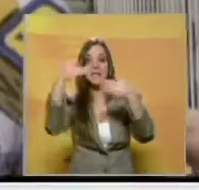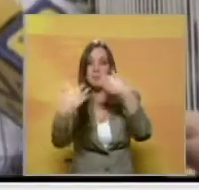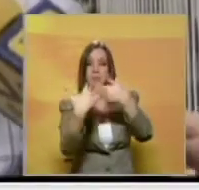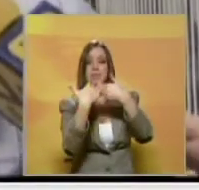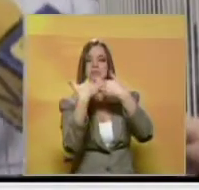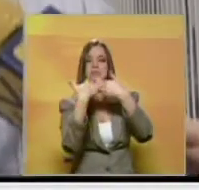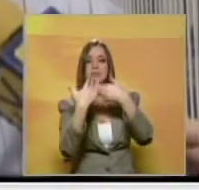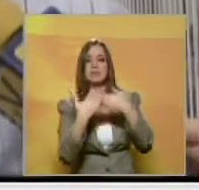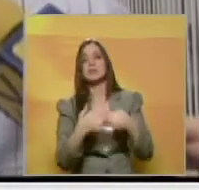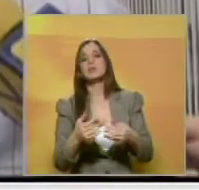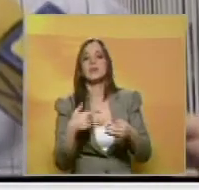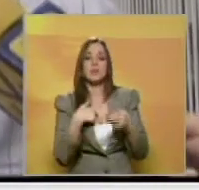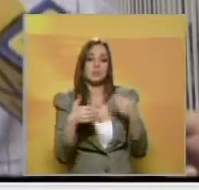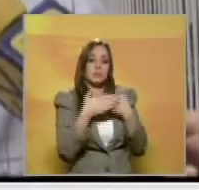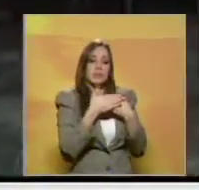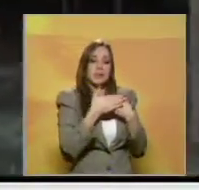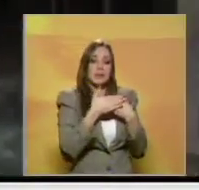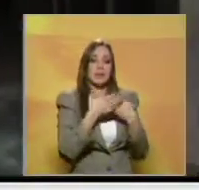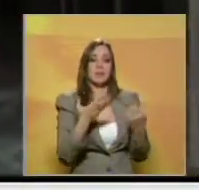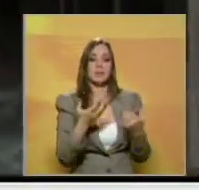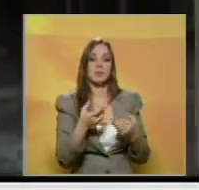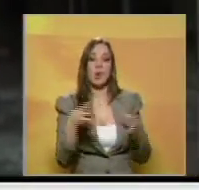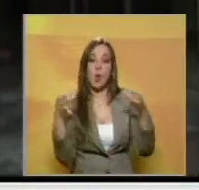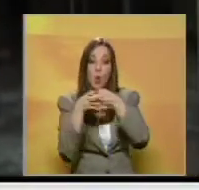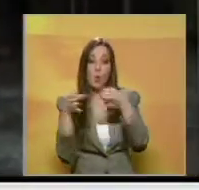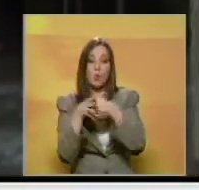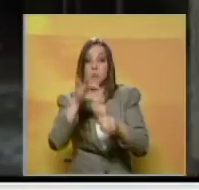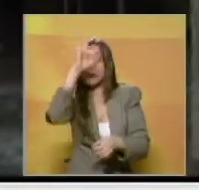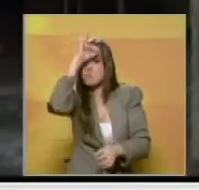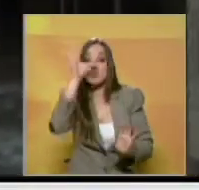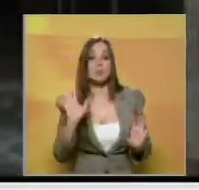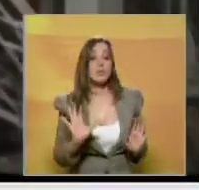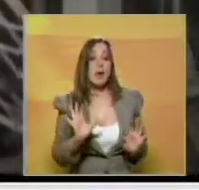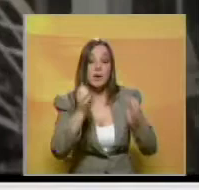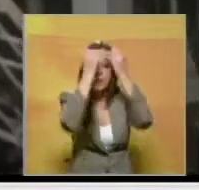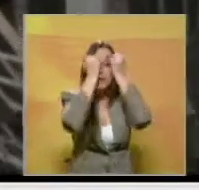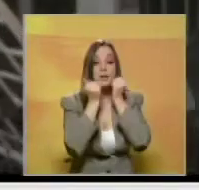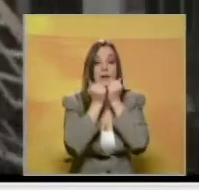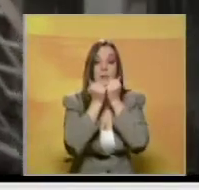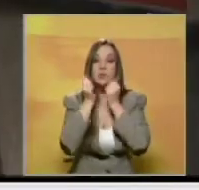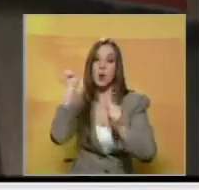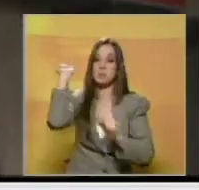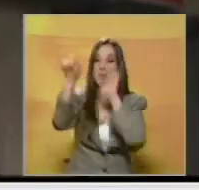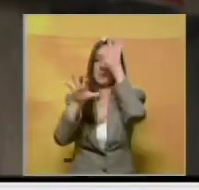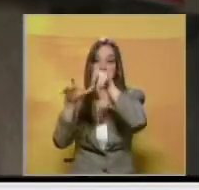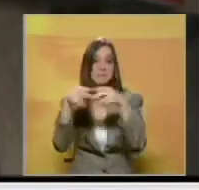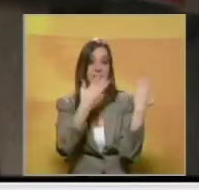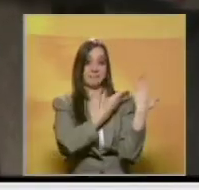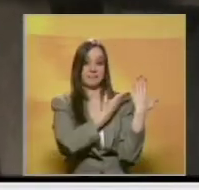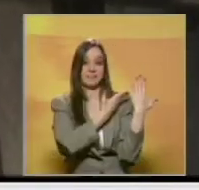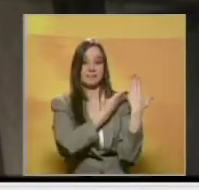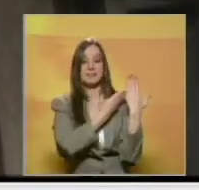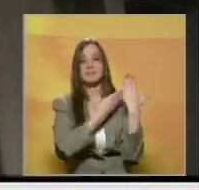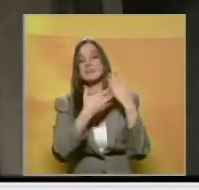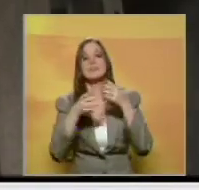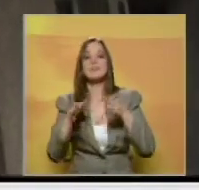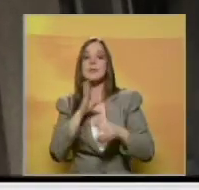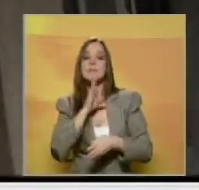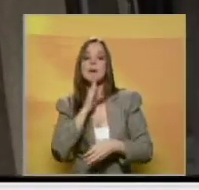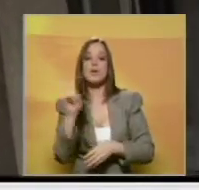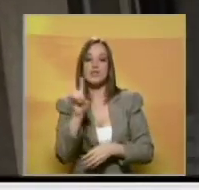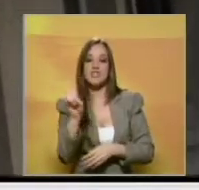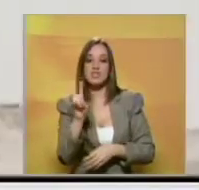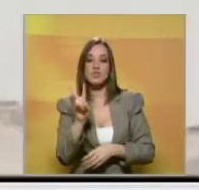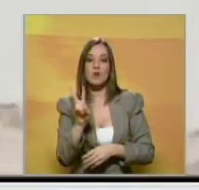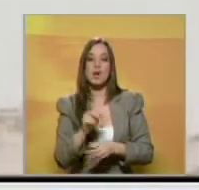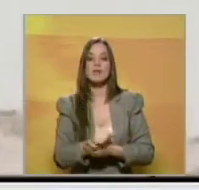Tuvimos que estar encerrados ahí por eso. Un grupo aún no identificado, encapuchados, causó destrozos en la sede del Banco de Venezuela, ubicada en el multicentro Los